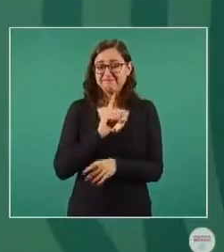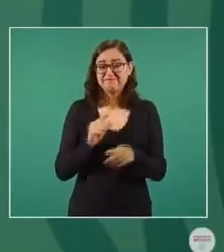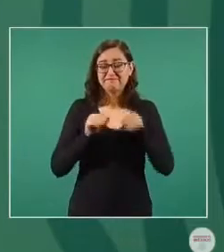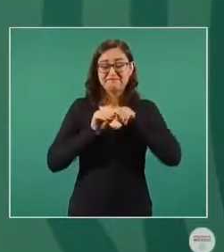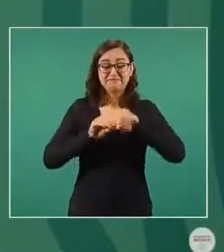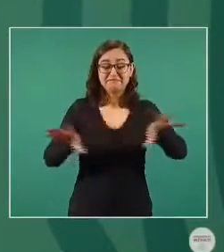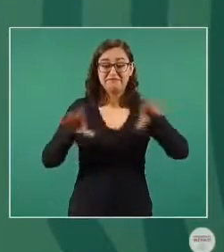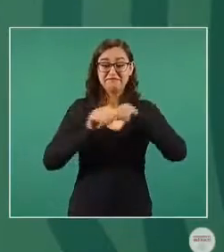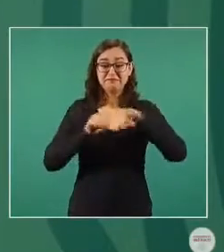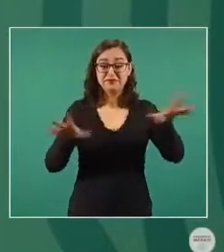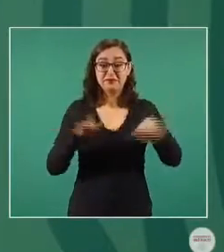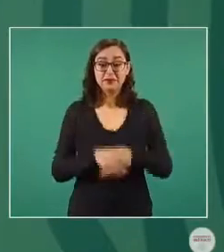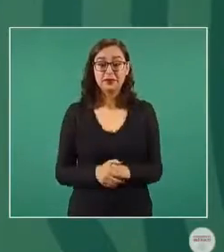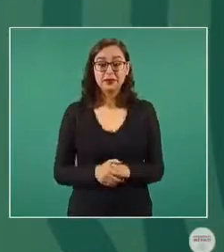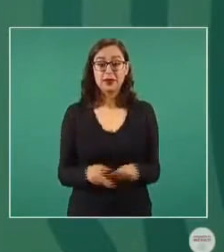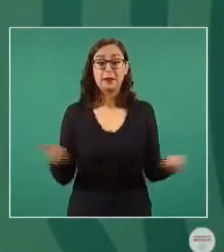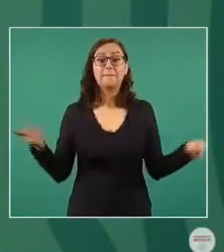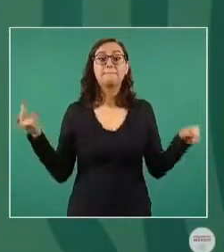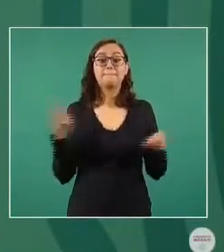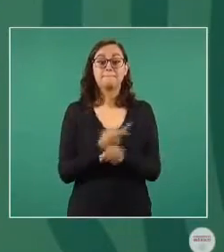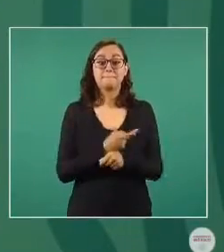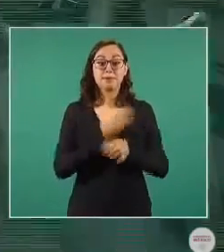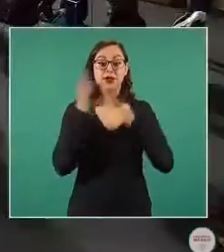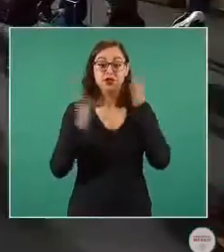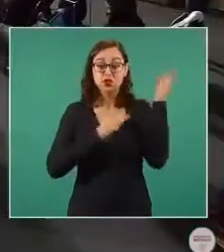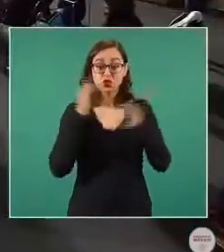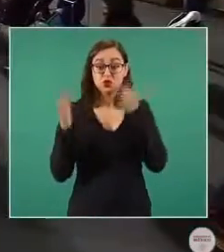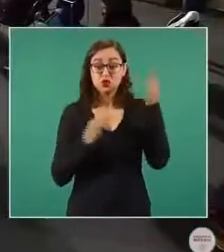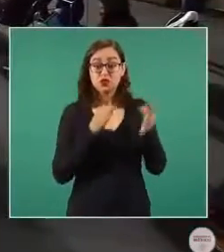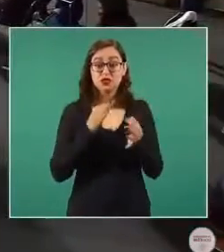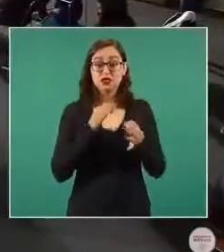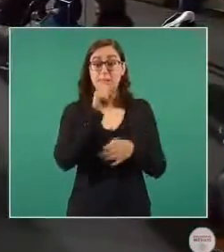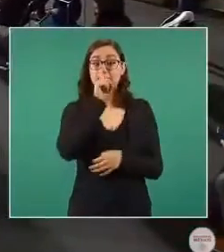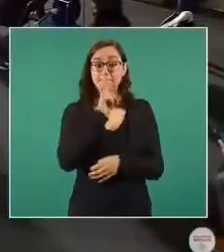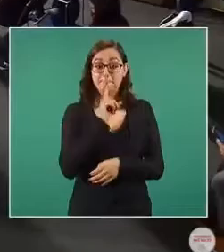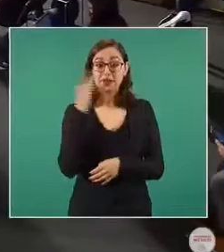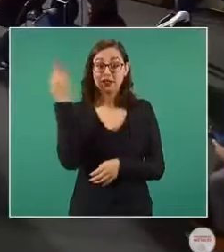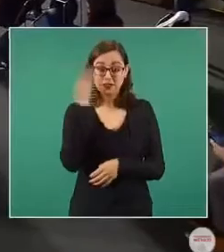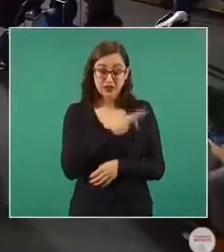Sale una noticia falsa y ahí se cuelgan todos.